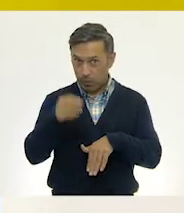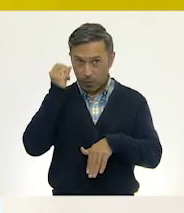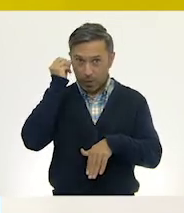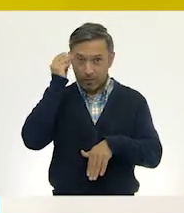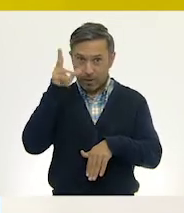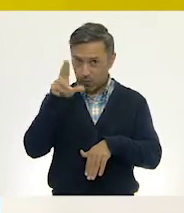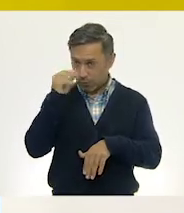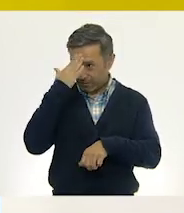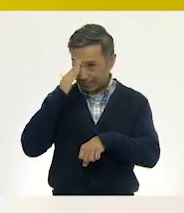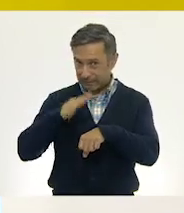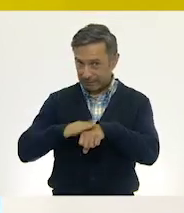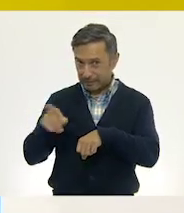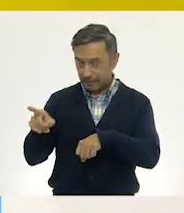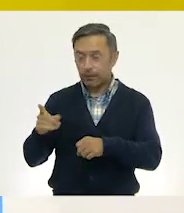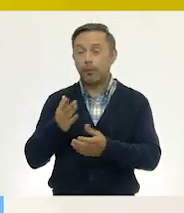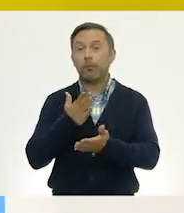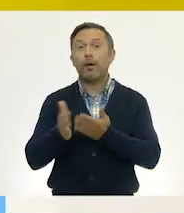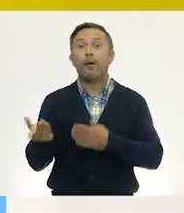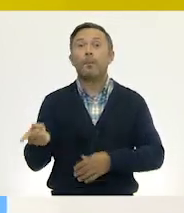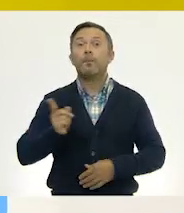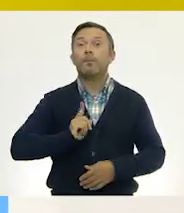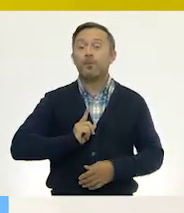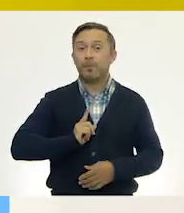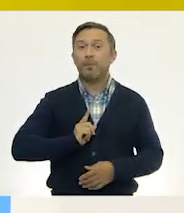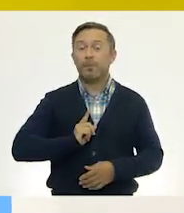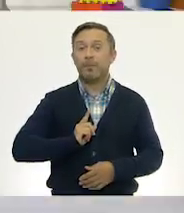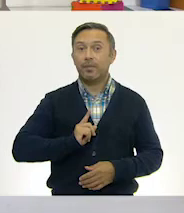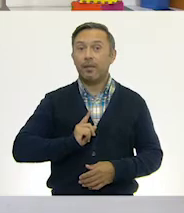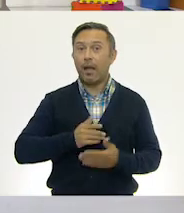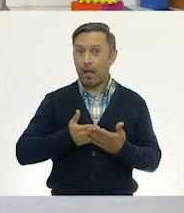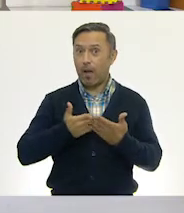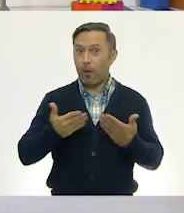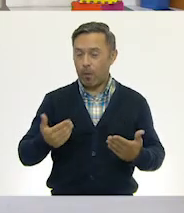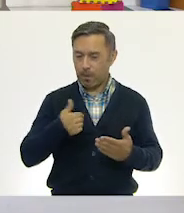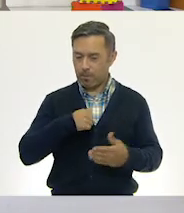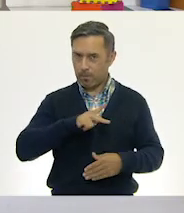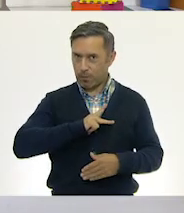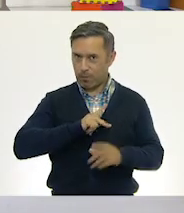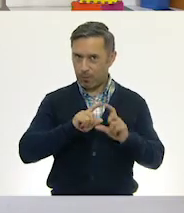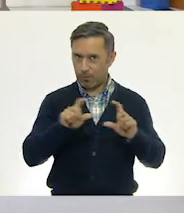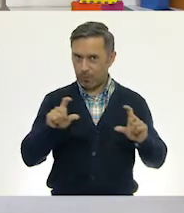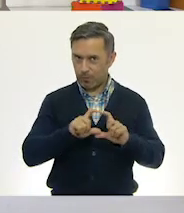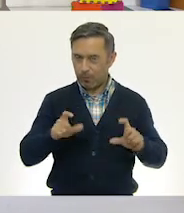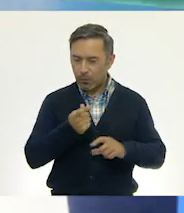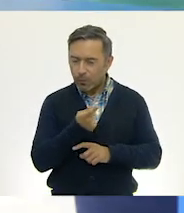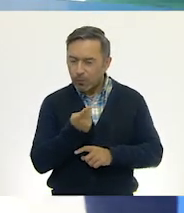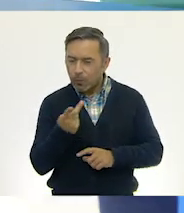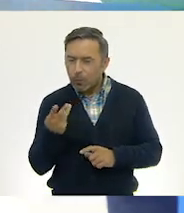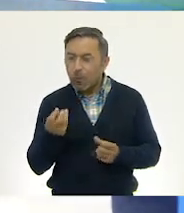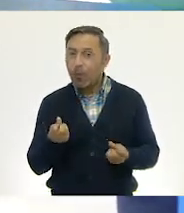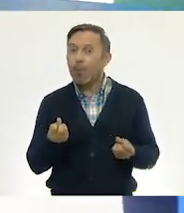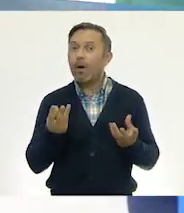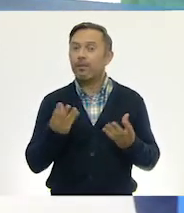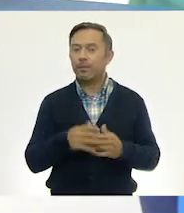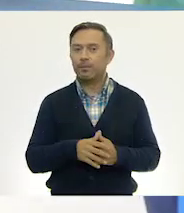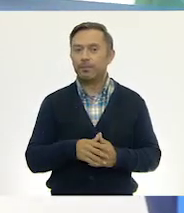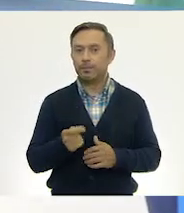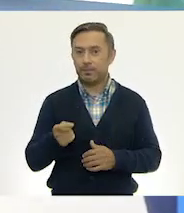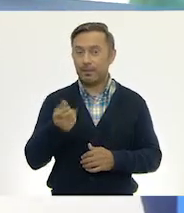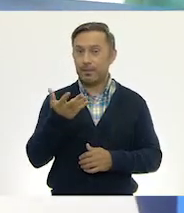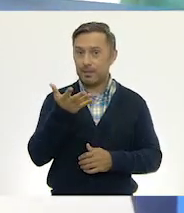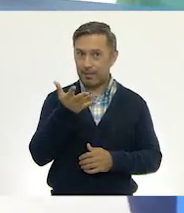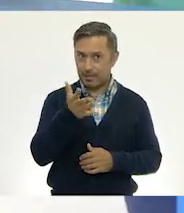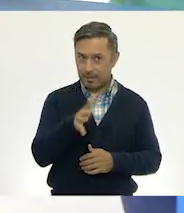vamos a contar. 17. Ahora voy a contar yo las fichas de mi tablero, ¿te parece? Voy a contarlas. Entonces aquí ya tengo